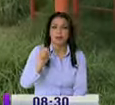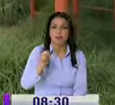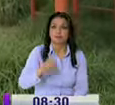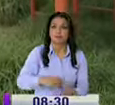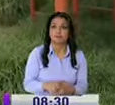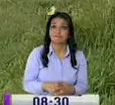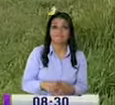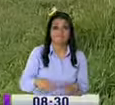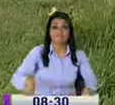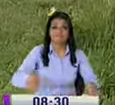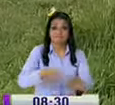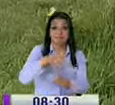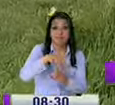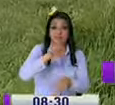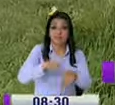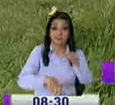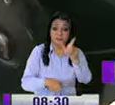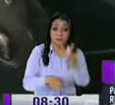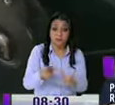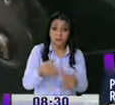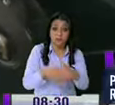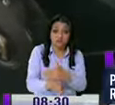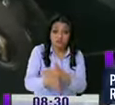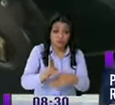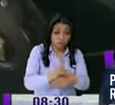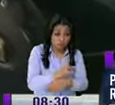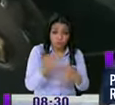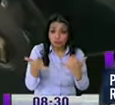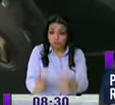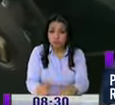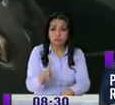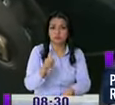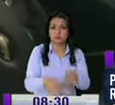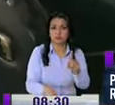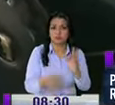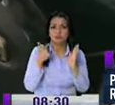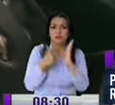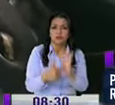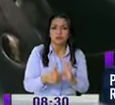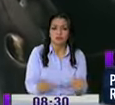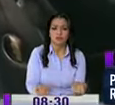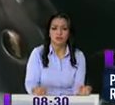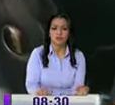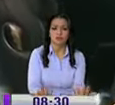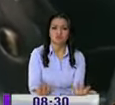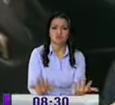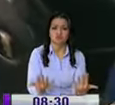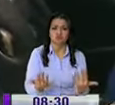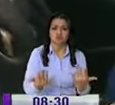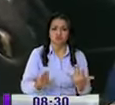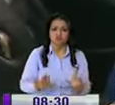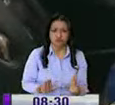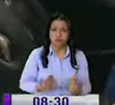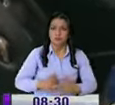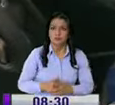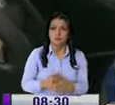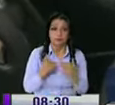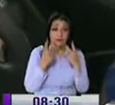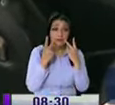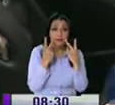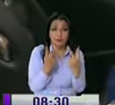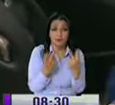que los moradores puedan utilizar el espacio. Que aquí siempre han dejado, por ejemplo, que se crezca la hierba, como usted lo puede